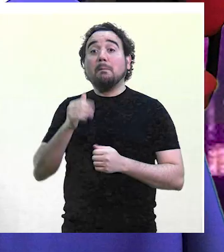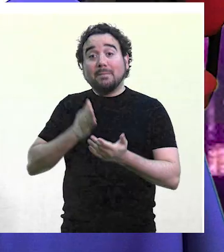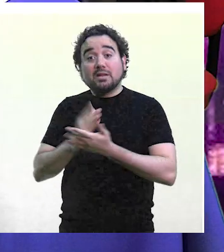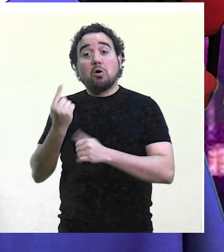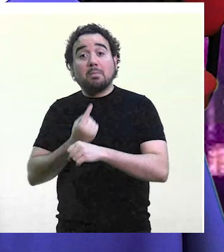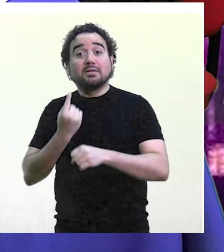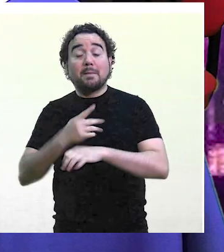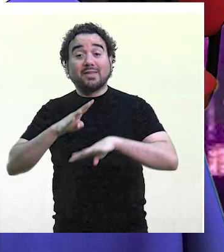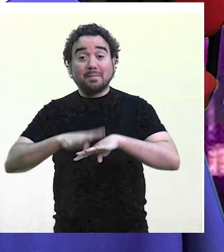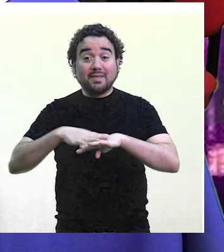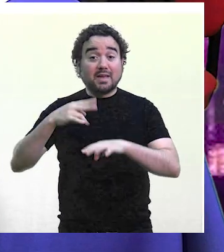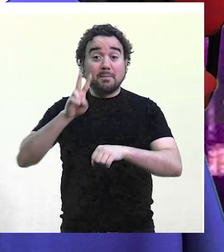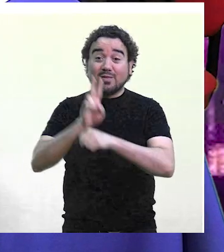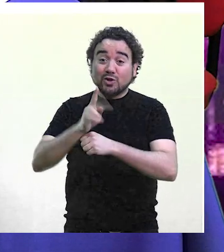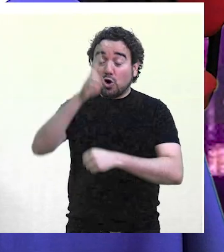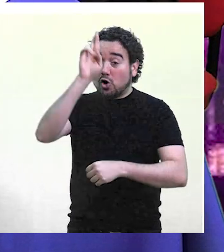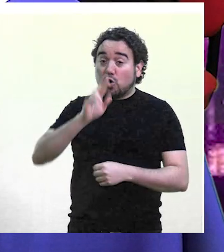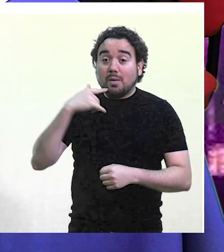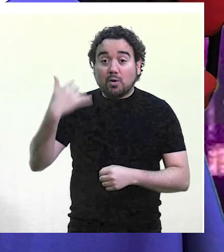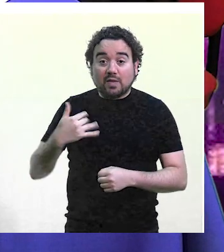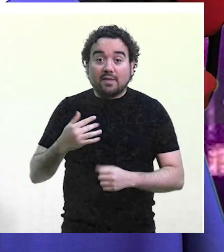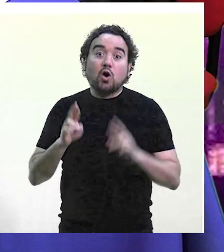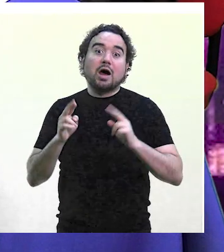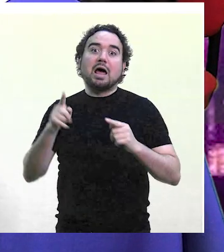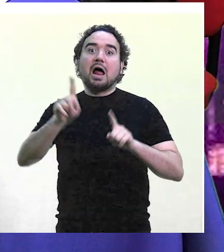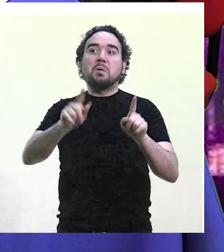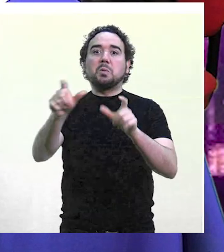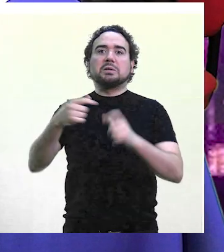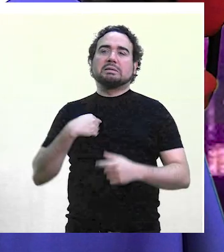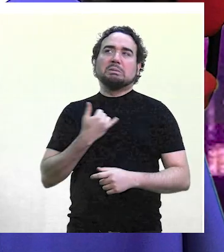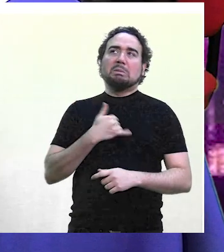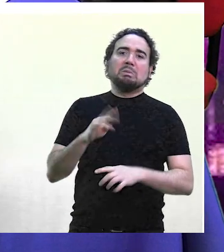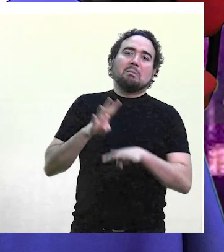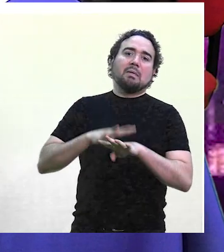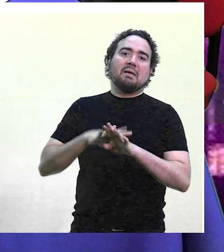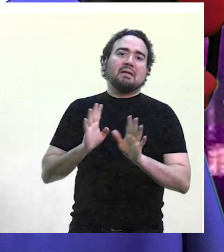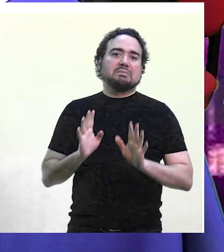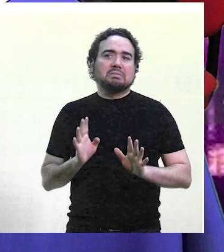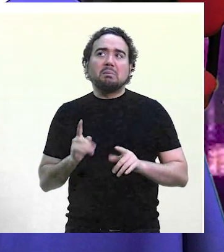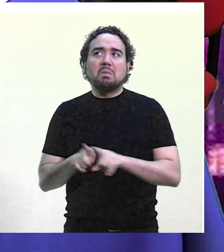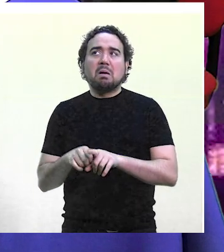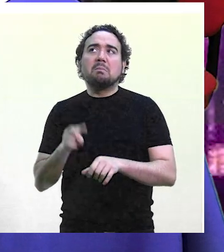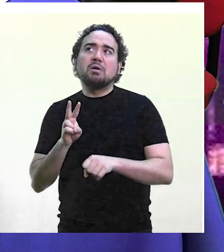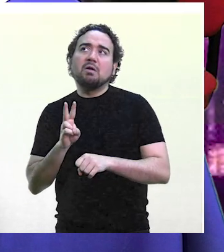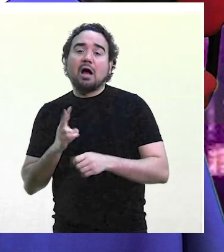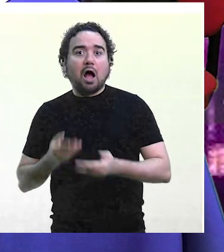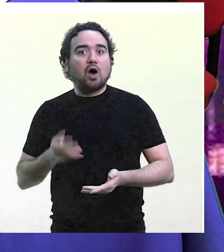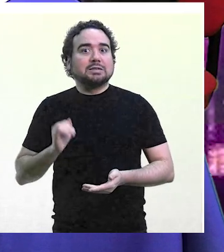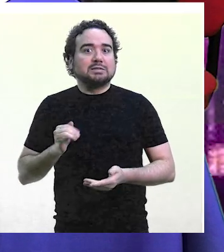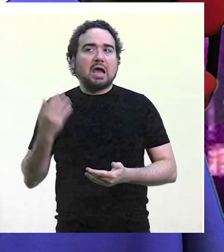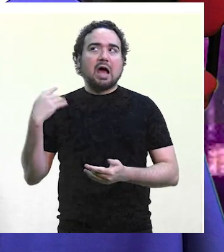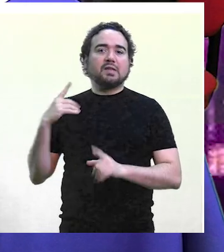los profesores y profesoras tienen un rol fundamental. Exacto, y ojalá que a uno que no le gustó la matemática y que después dicen, no sé, a mí ahora me gustan, pero